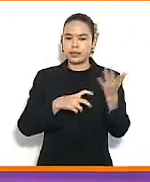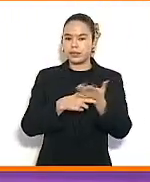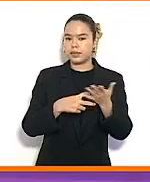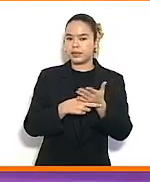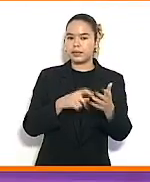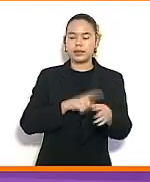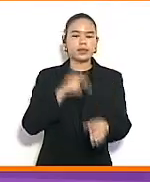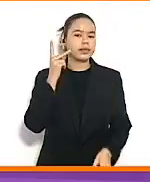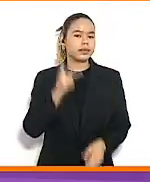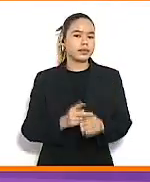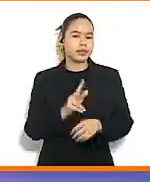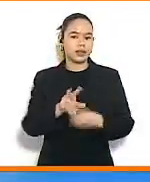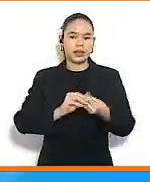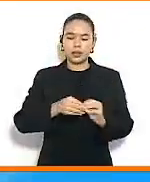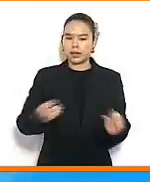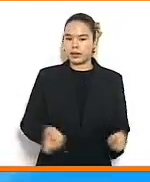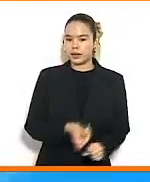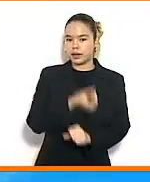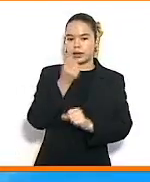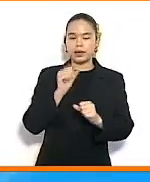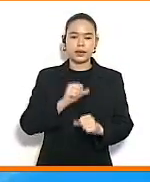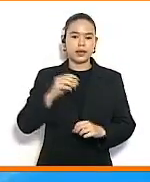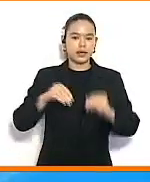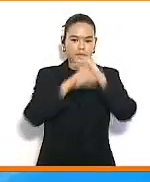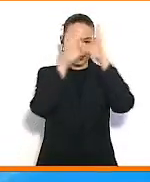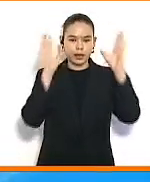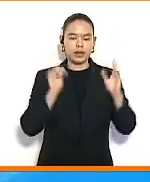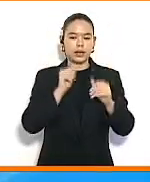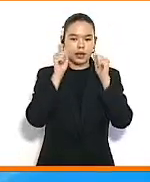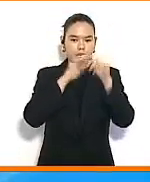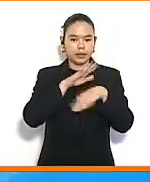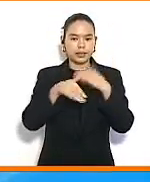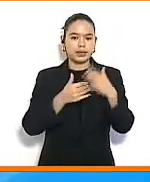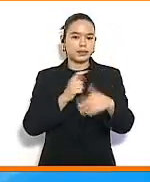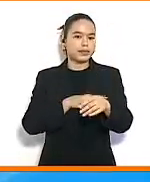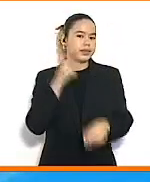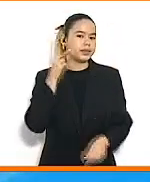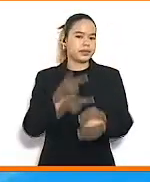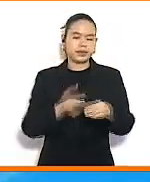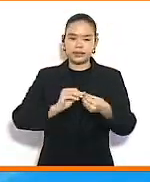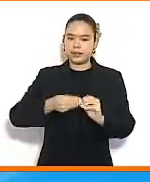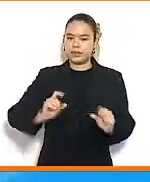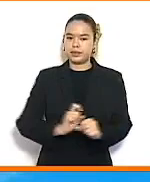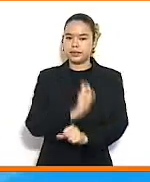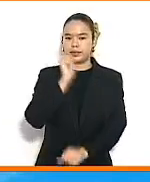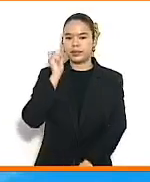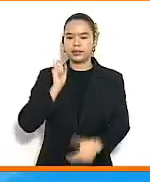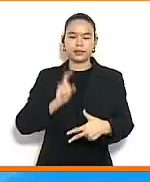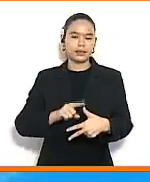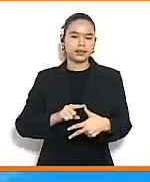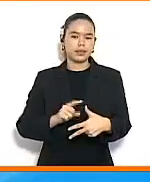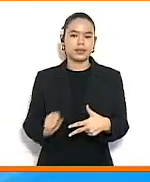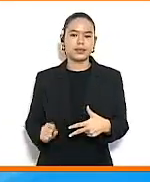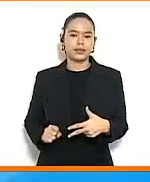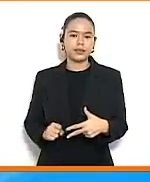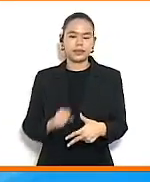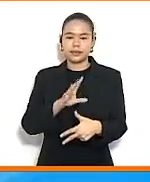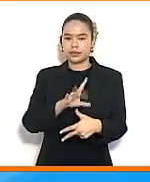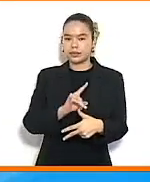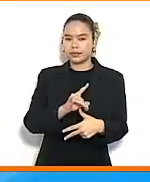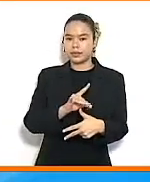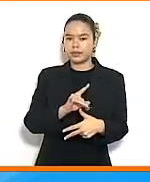porque se vienen tus tres números ganadores en esta mañana. Atentos, tu primer número ganador es el